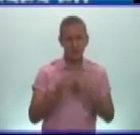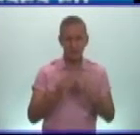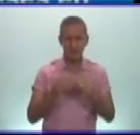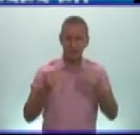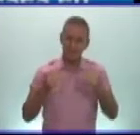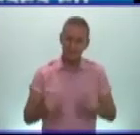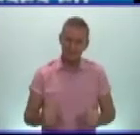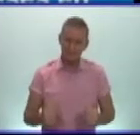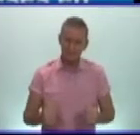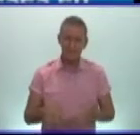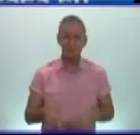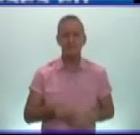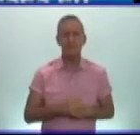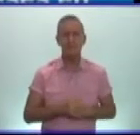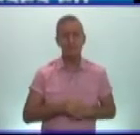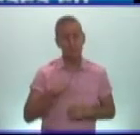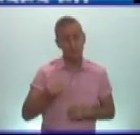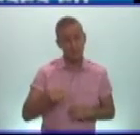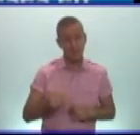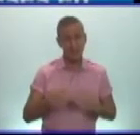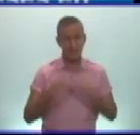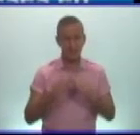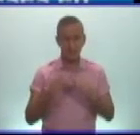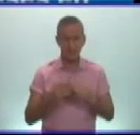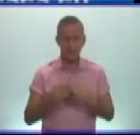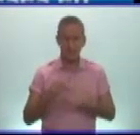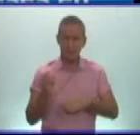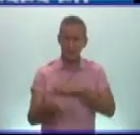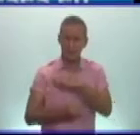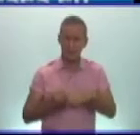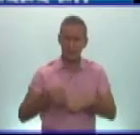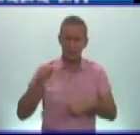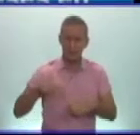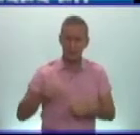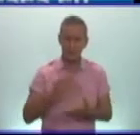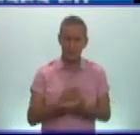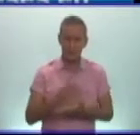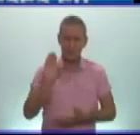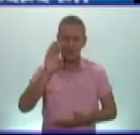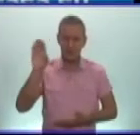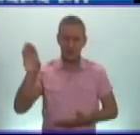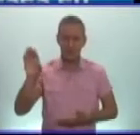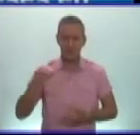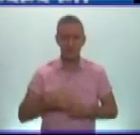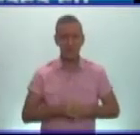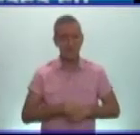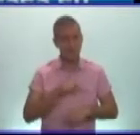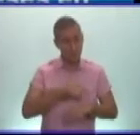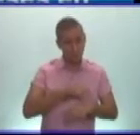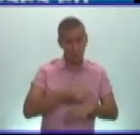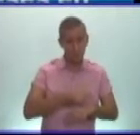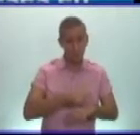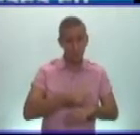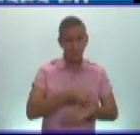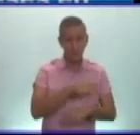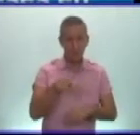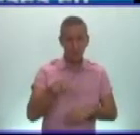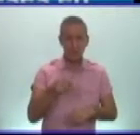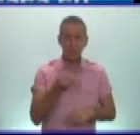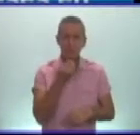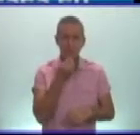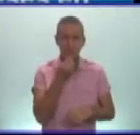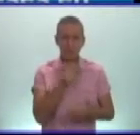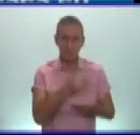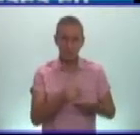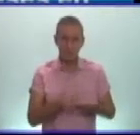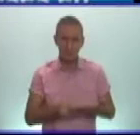en casa, en estos hogares convertidos hoy en escuelas. Vamos a darle un tiempo para que copien la orden